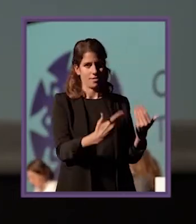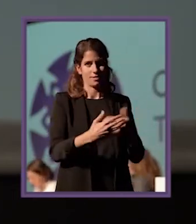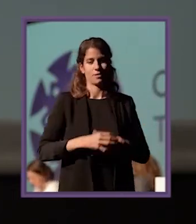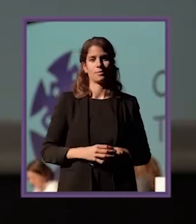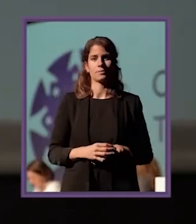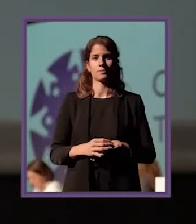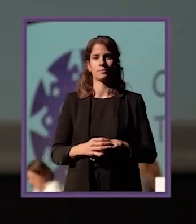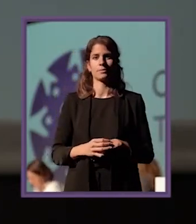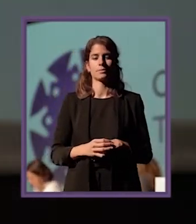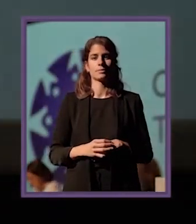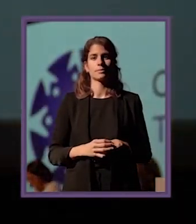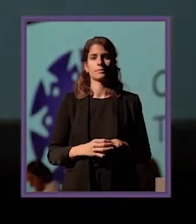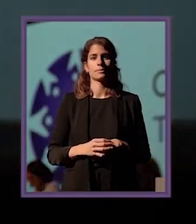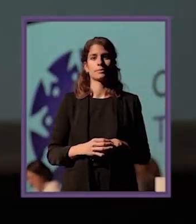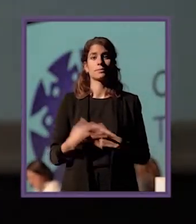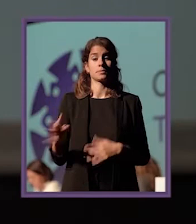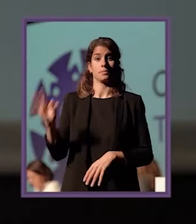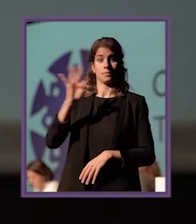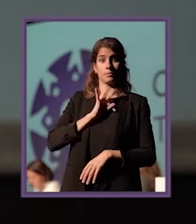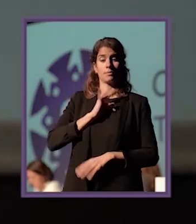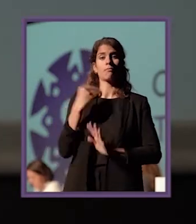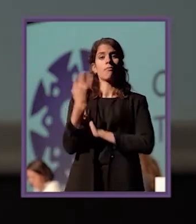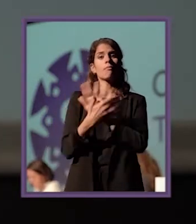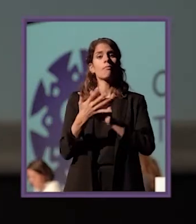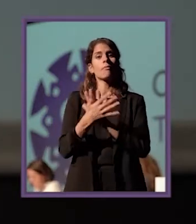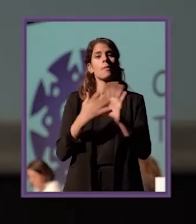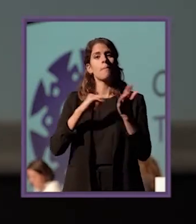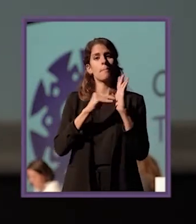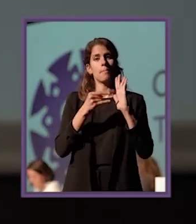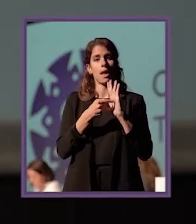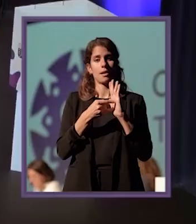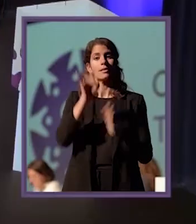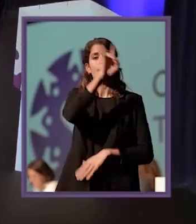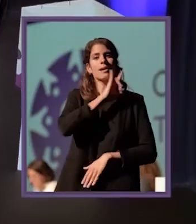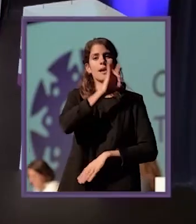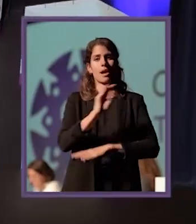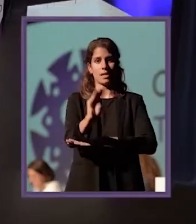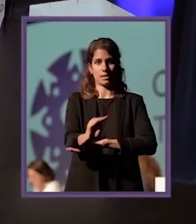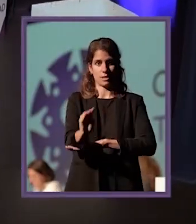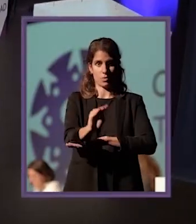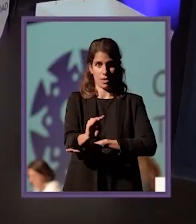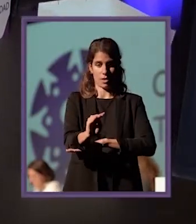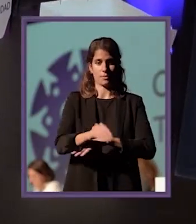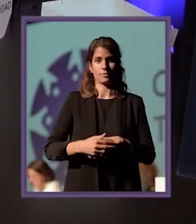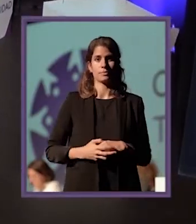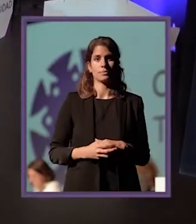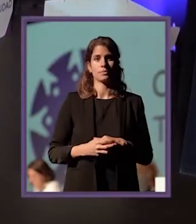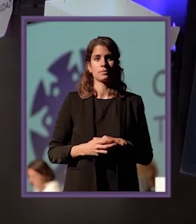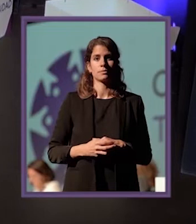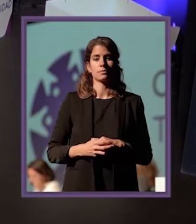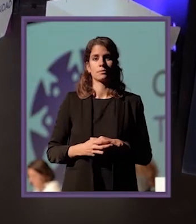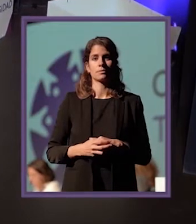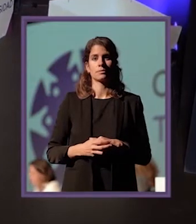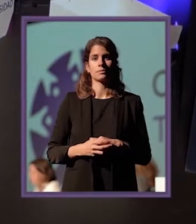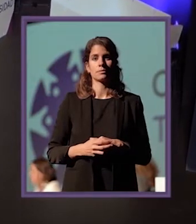Yo quería empezar a hablar del Plan Canarias Te Cuida, de algo que yo creo que es